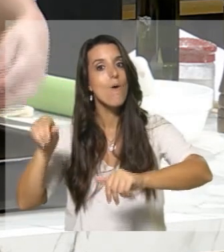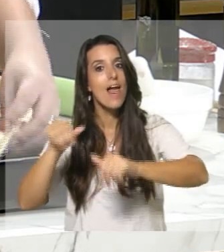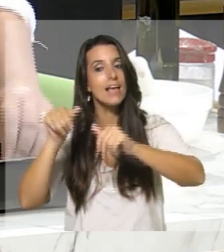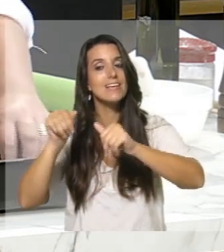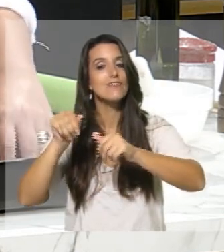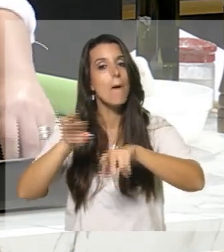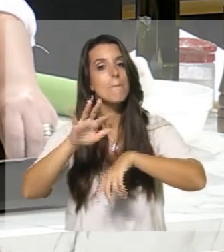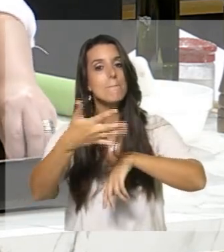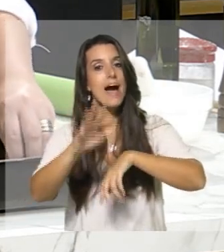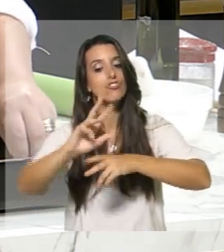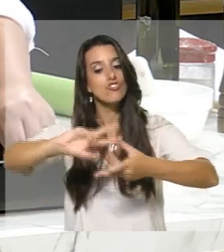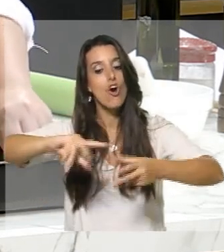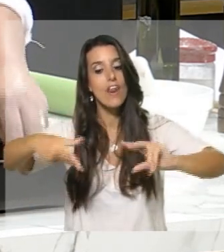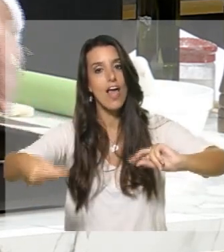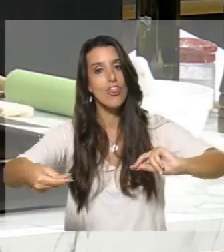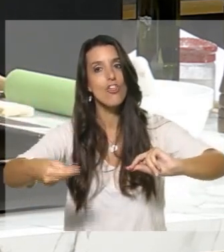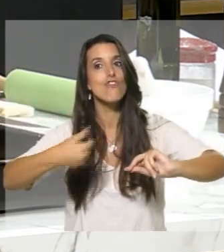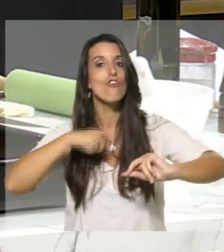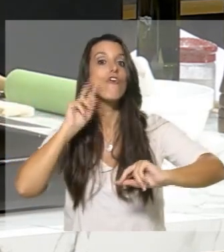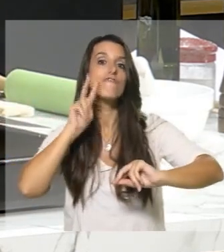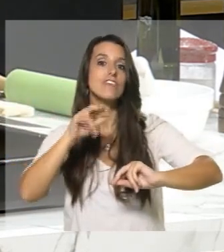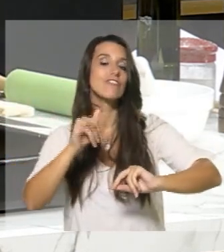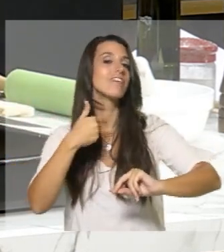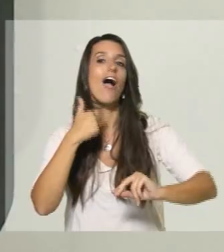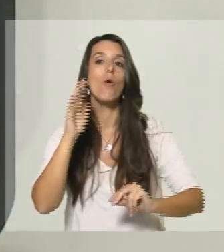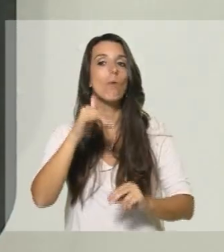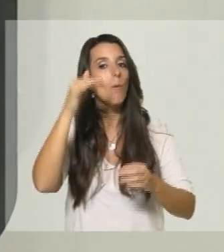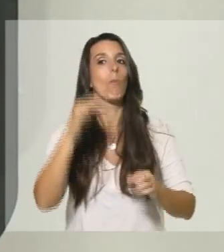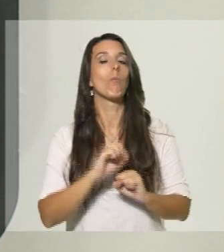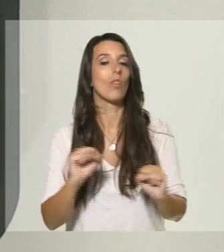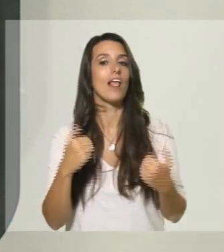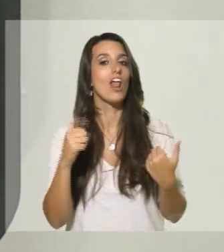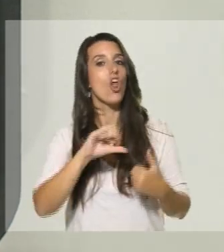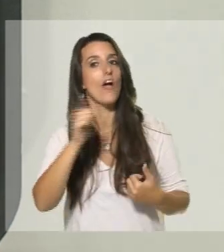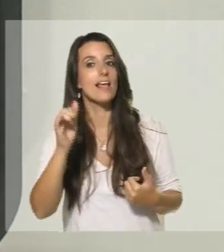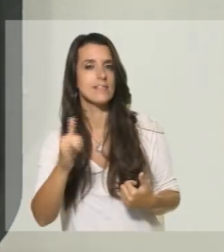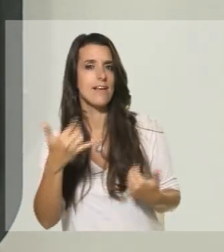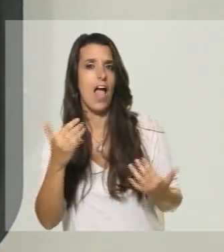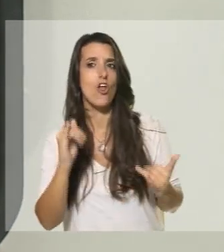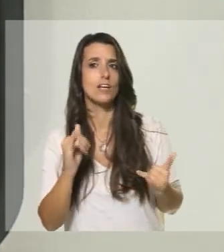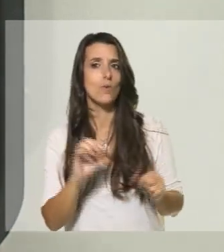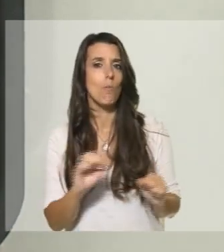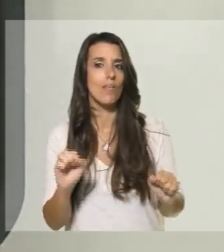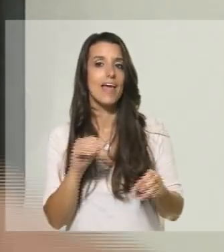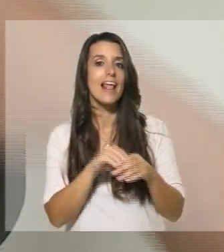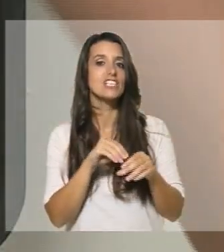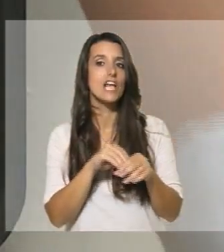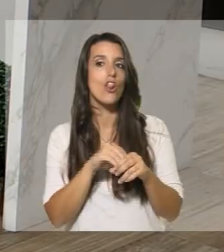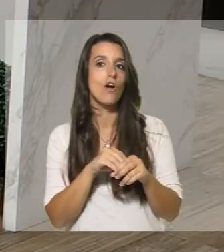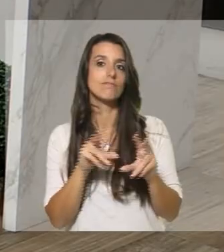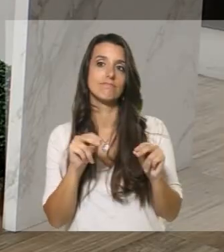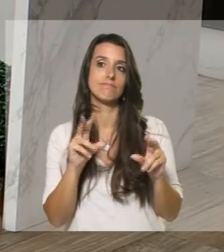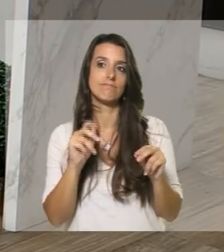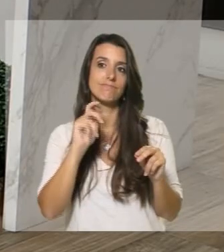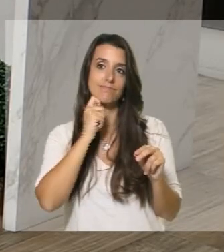grisines, Mari, sí, y los torneó. Y yo dije, no voy a... Y pude. ¿Verdad, Leo? Sí, claro que así sí. Así que con esto que tiene relleno, ahora también.